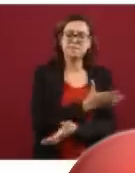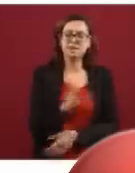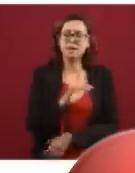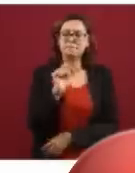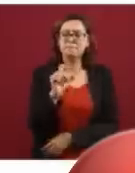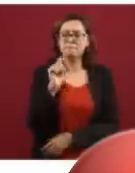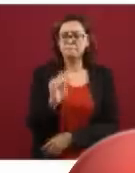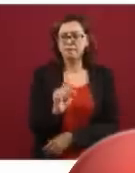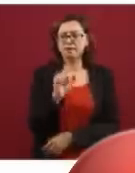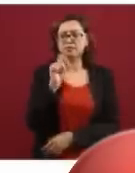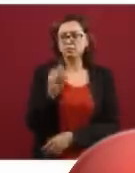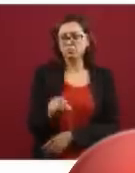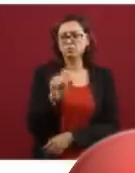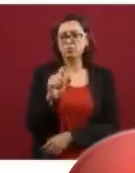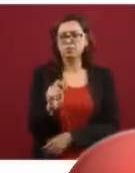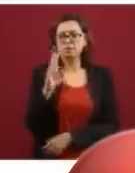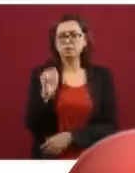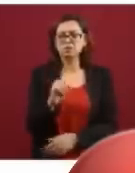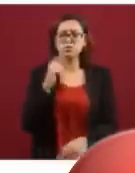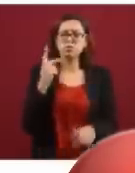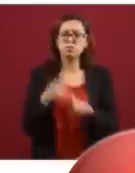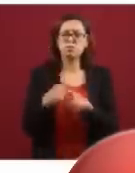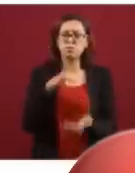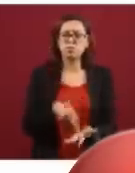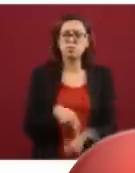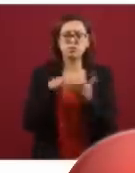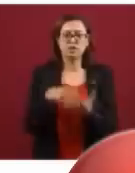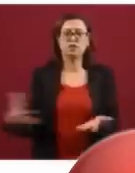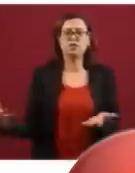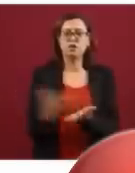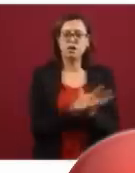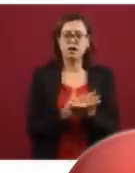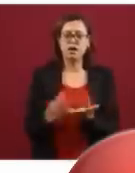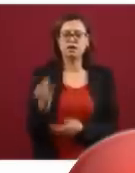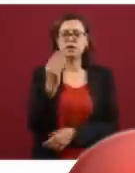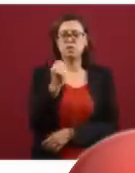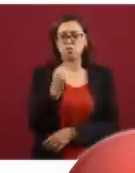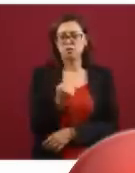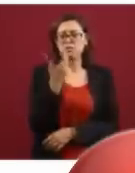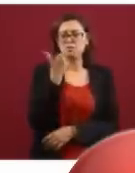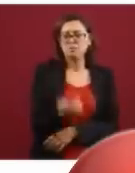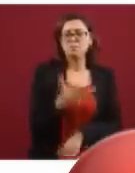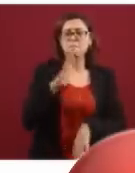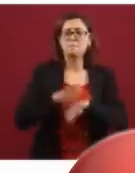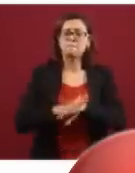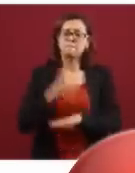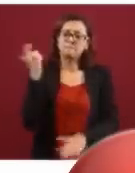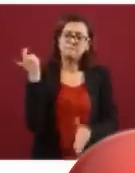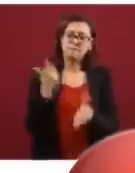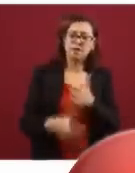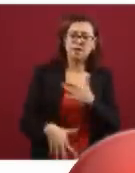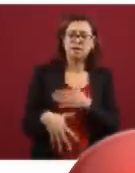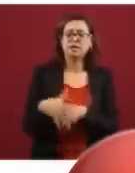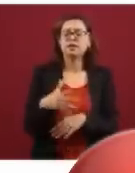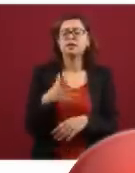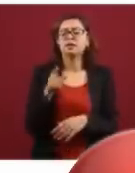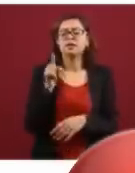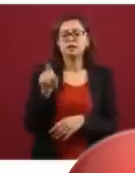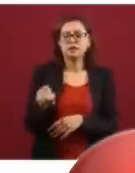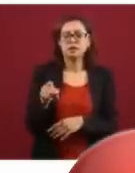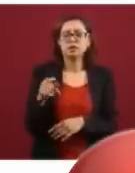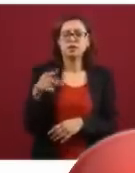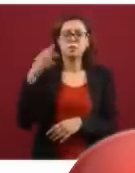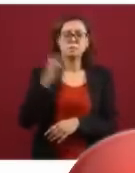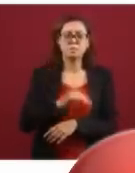alto a 20 pesos con 29 centavos por kilo y un margen de 9 pesos 51 centavos. Mientras que el más económico lo encontramos en